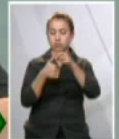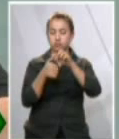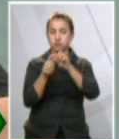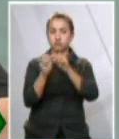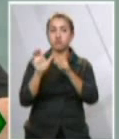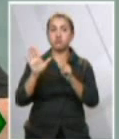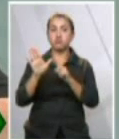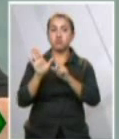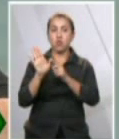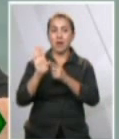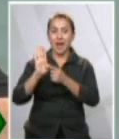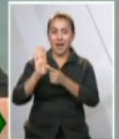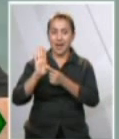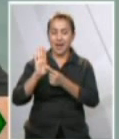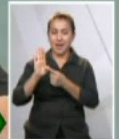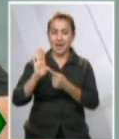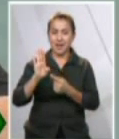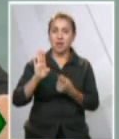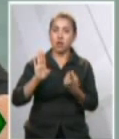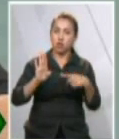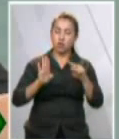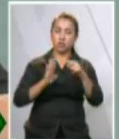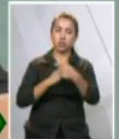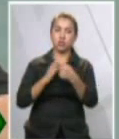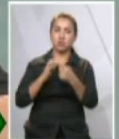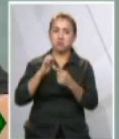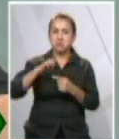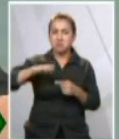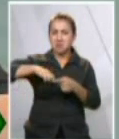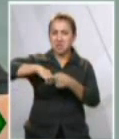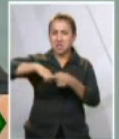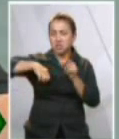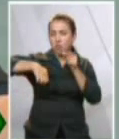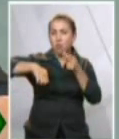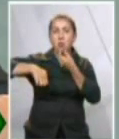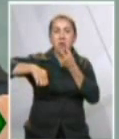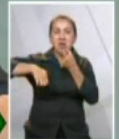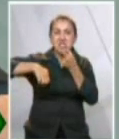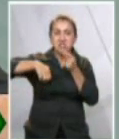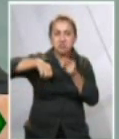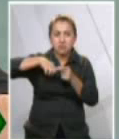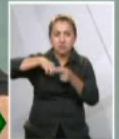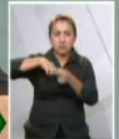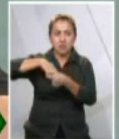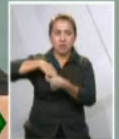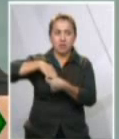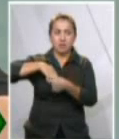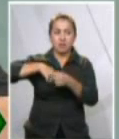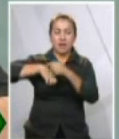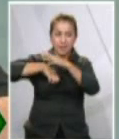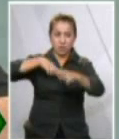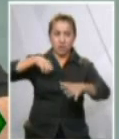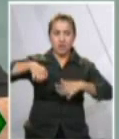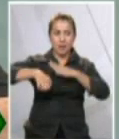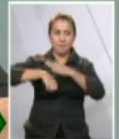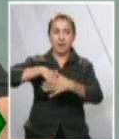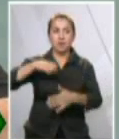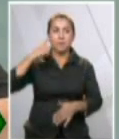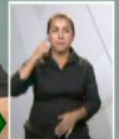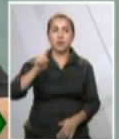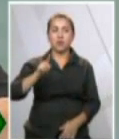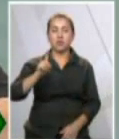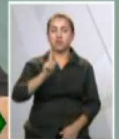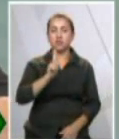del anular, y el resto serían como microhuesos repartidos alrededor de la mano, pero que no tienen